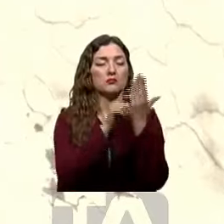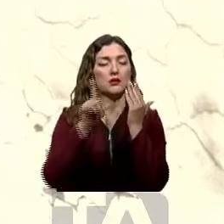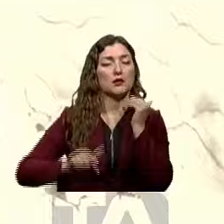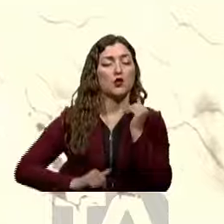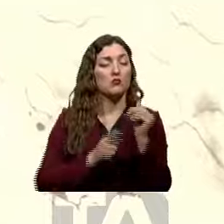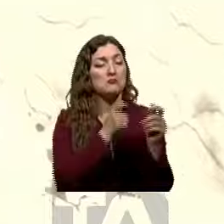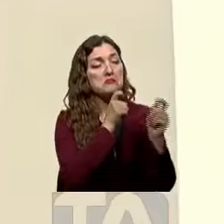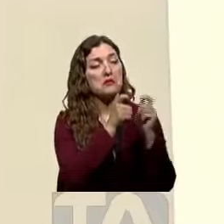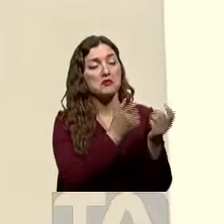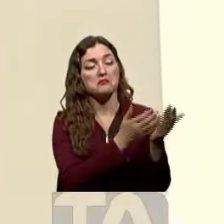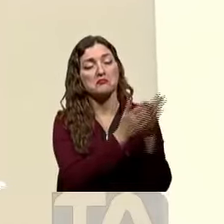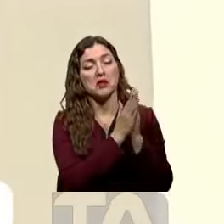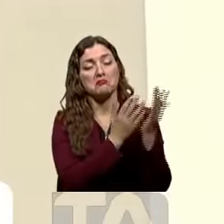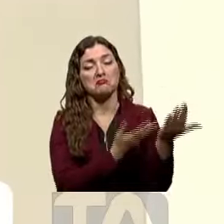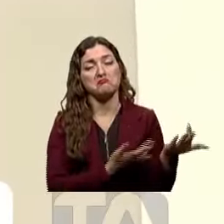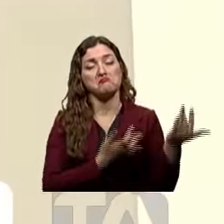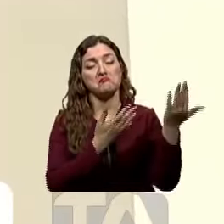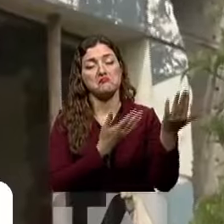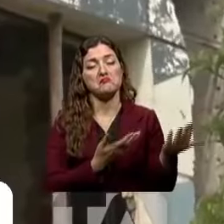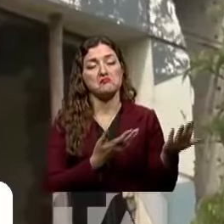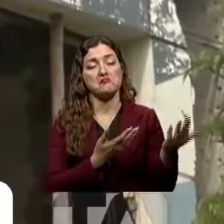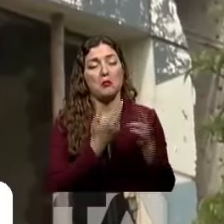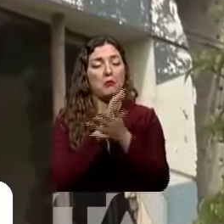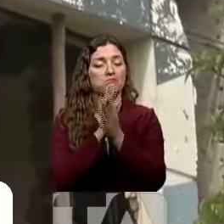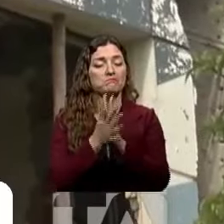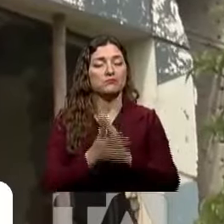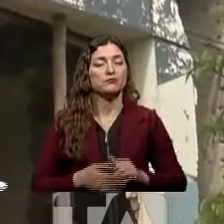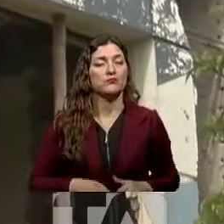de Salud, pero hasta el cierre de edición de este reportaje no obtuvimos respuesta.